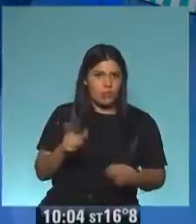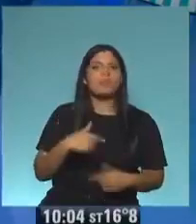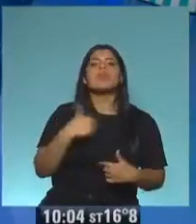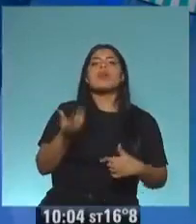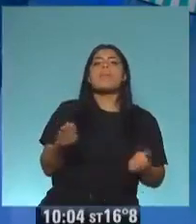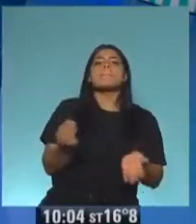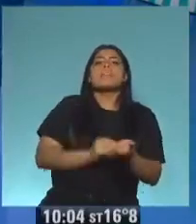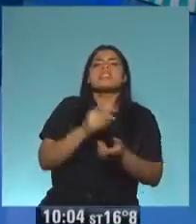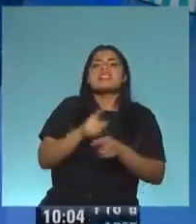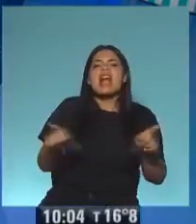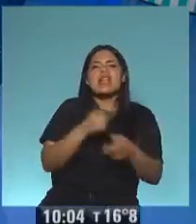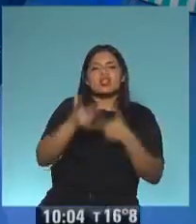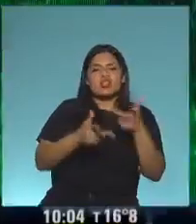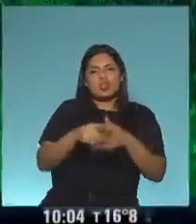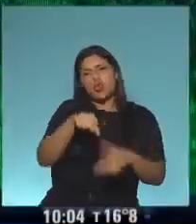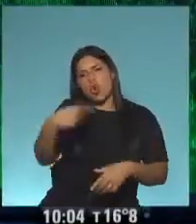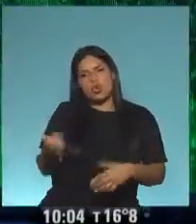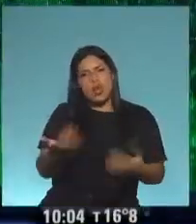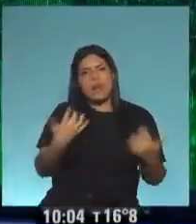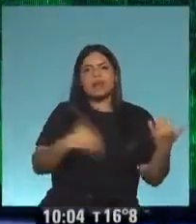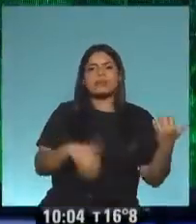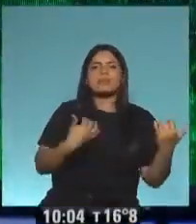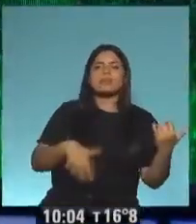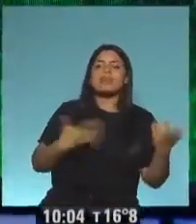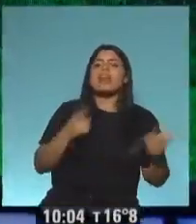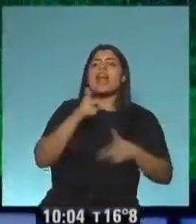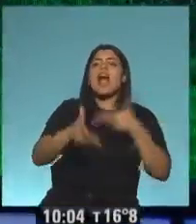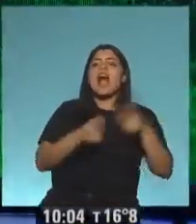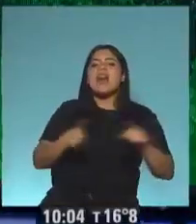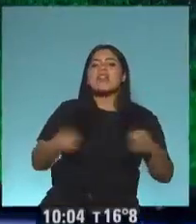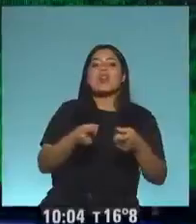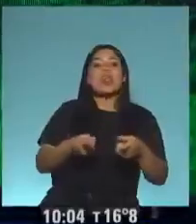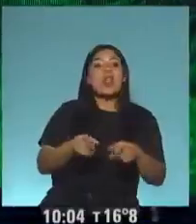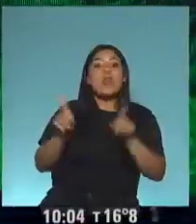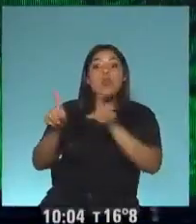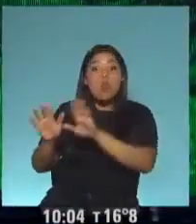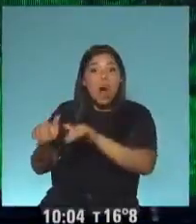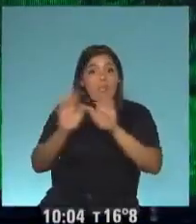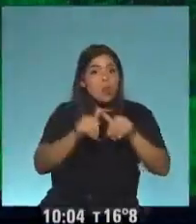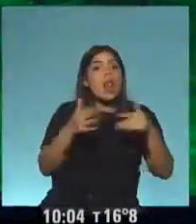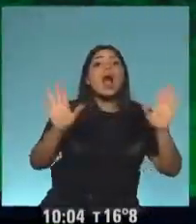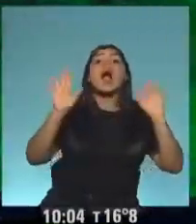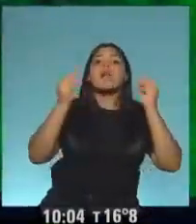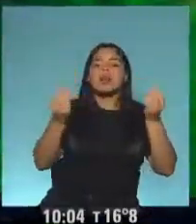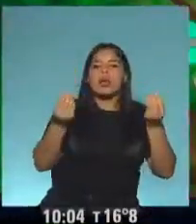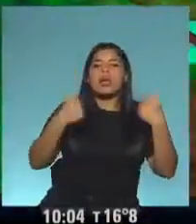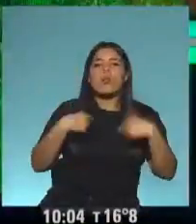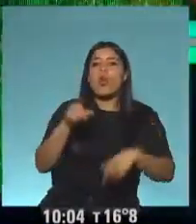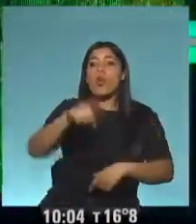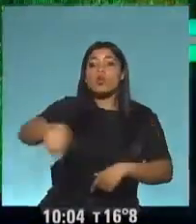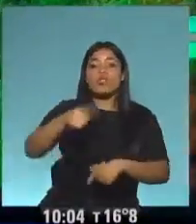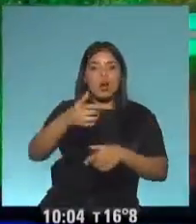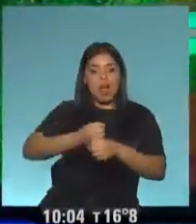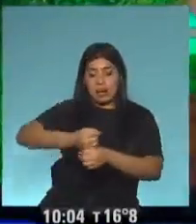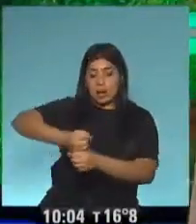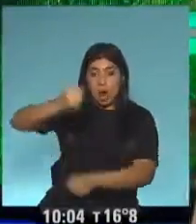más? ¿Sí? ¿Hacemos una que sepamos todos? ¿Sabes qué vamos a hacer ahora? ¿Vamos a cantar? Vamos a cantar la misma canción. ¿Vamos a cantar? Dale. Y ustedes se lo agarran como micrófono. Dale, y en casa también. Me encanta.